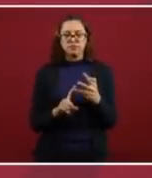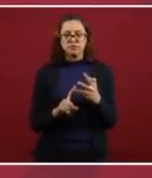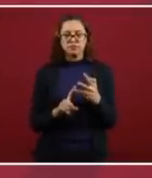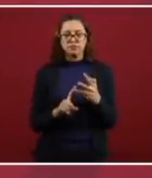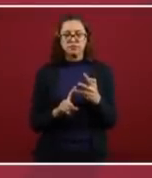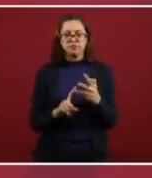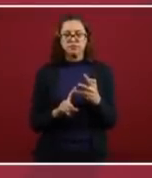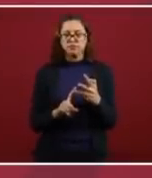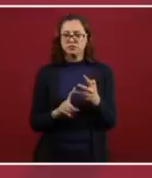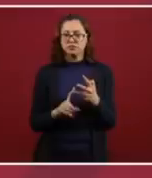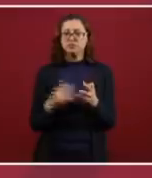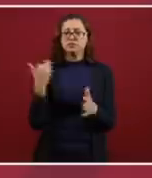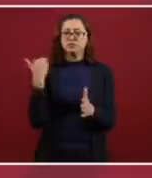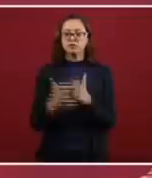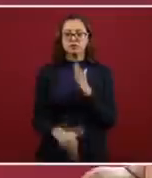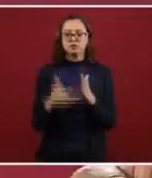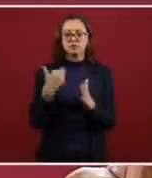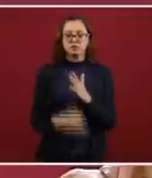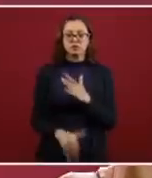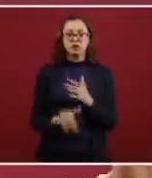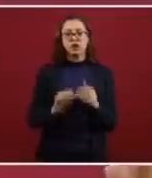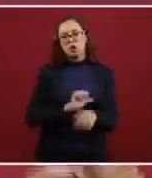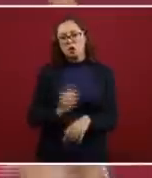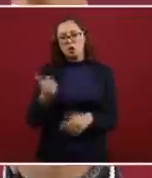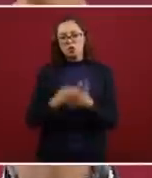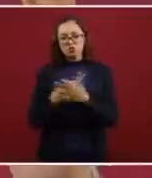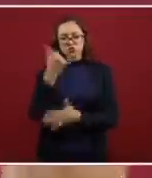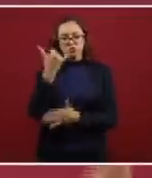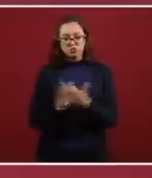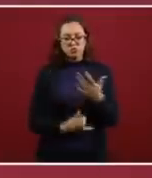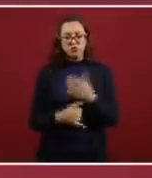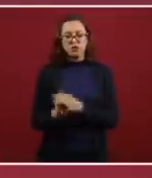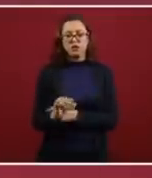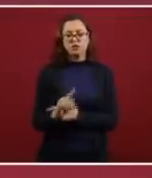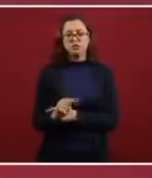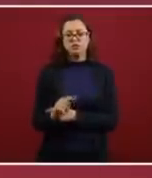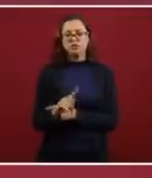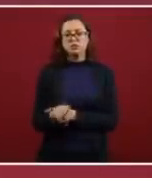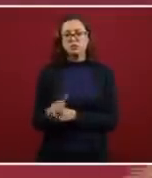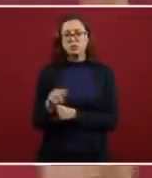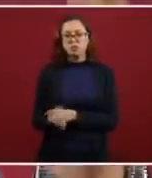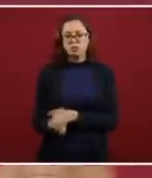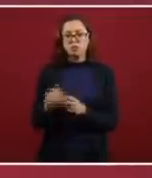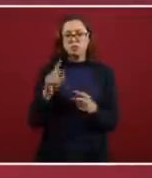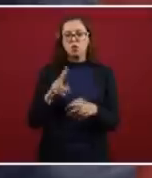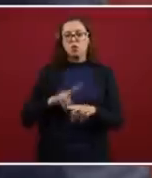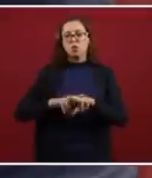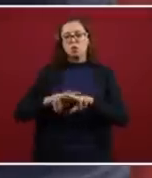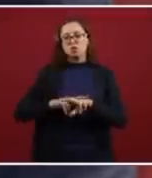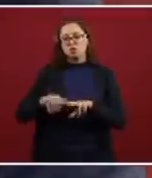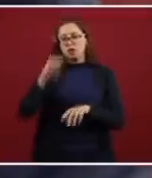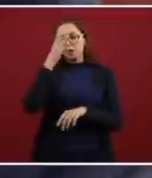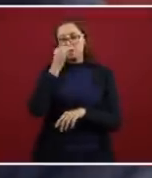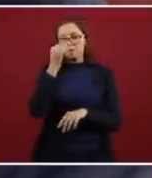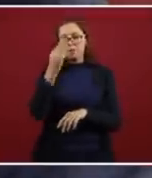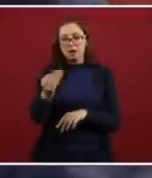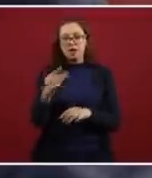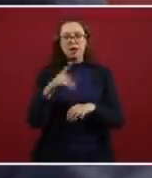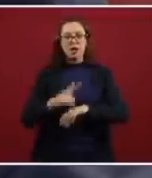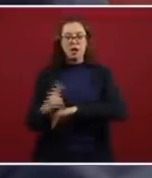echar a andar por completo lo del Istmo, lo del Tren Maya, lo del aeropuerto, bueno, pues hasta